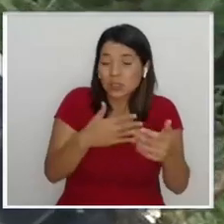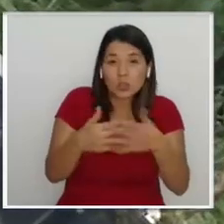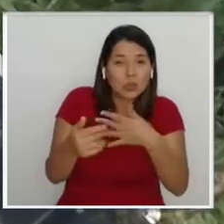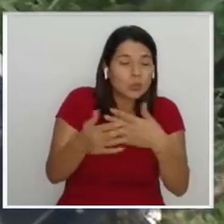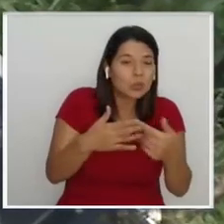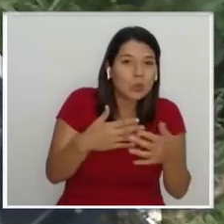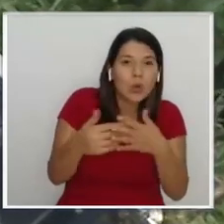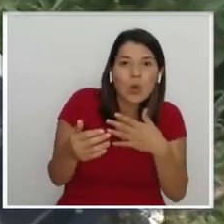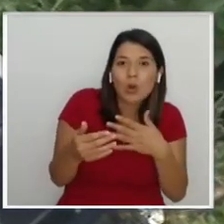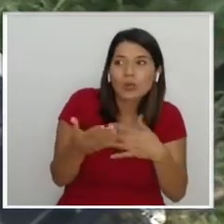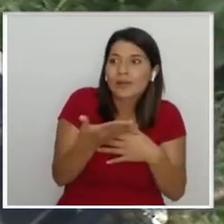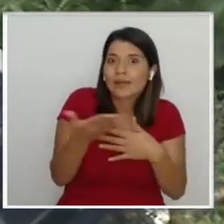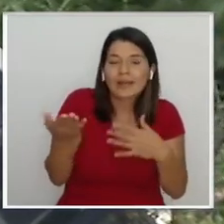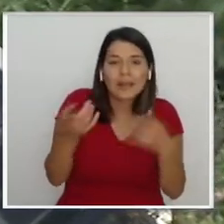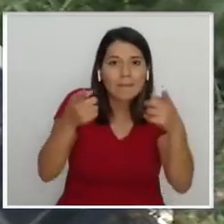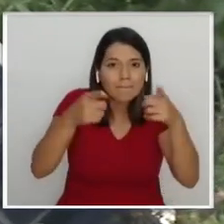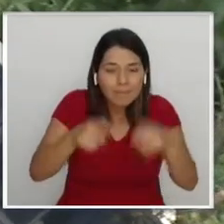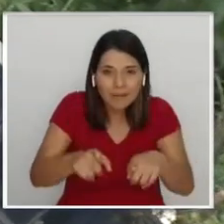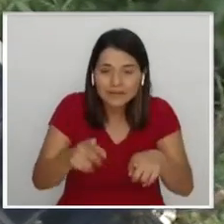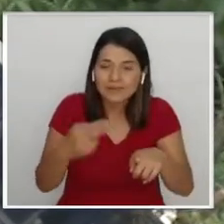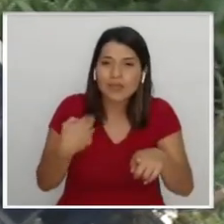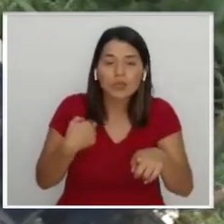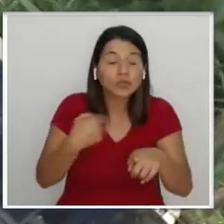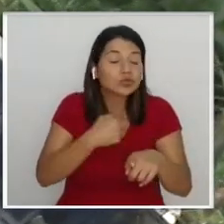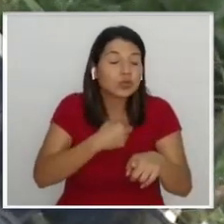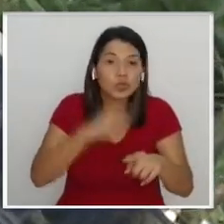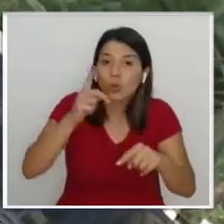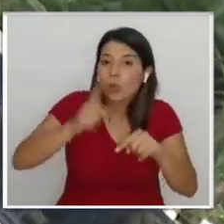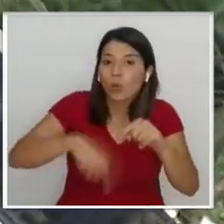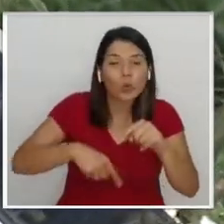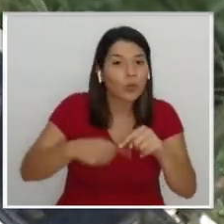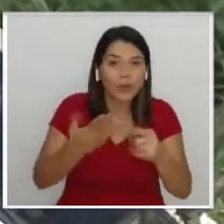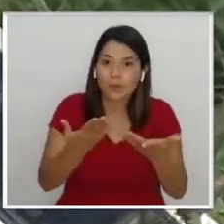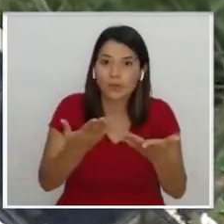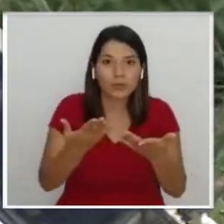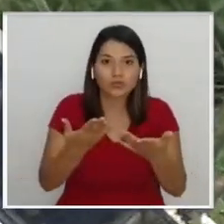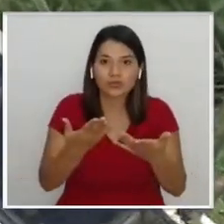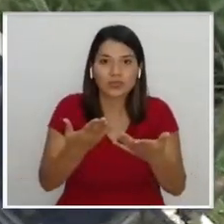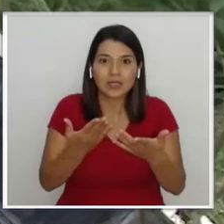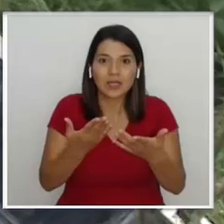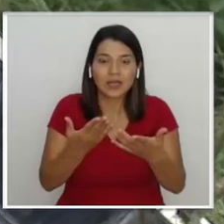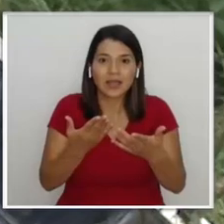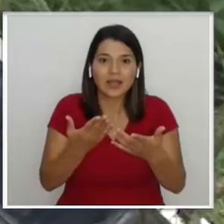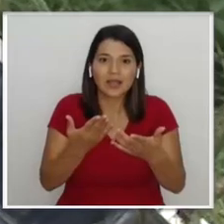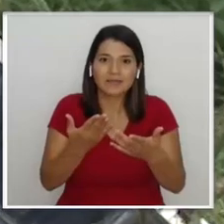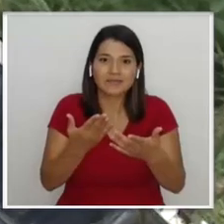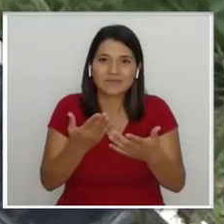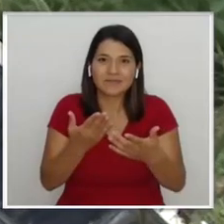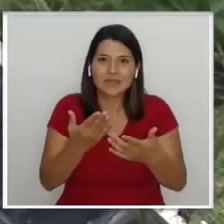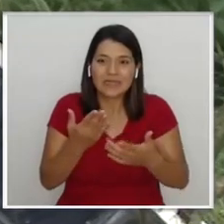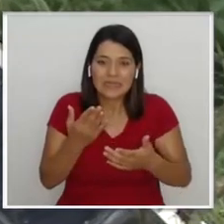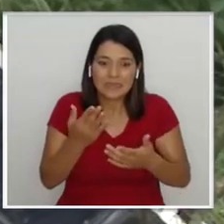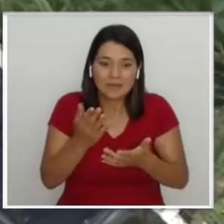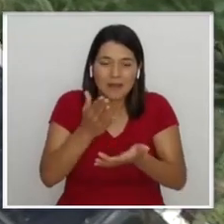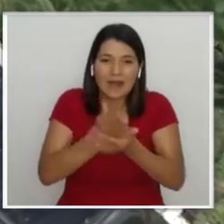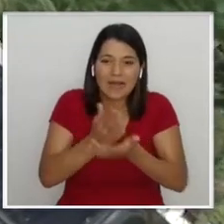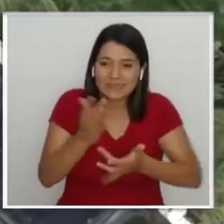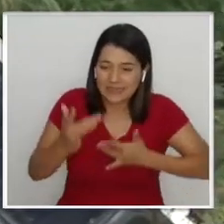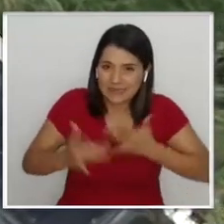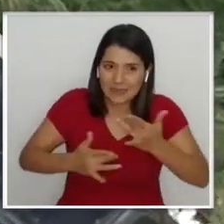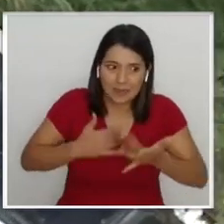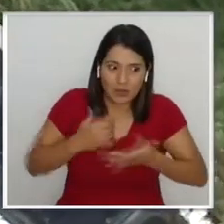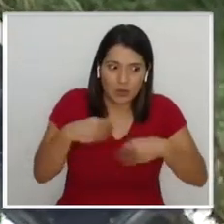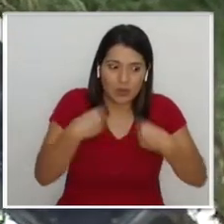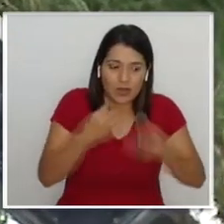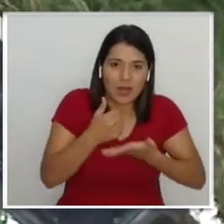esté sucediendo. Nosotros no podemos abandonar ese sentimiento de ayuda humanitaria. Nosotros no podemos dejar de lado